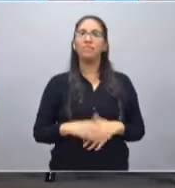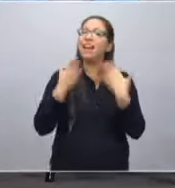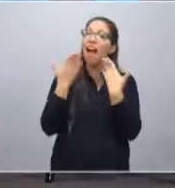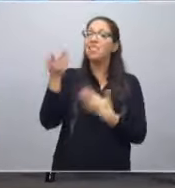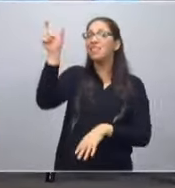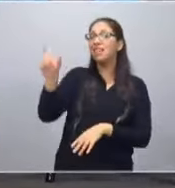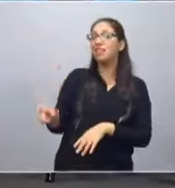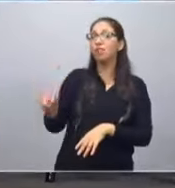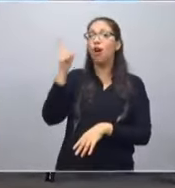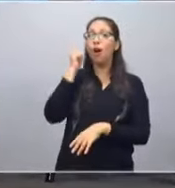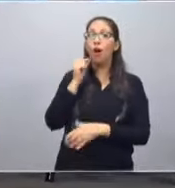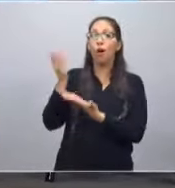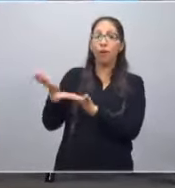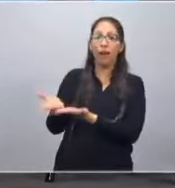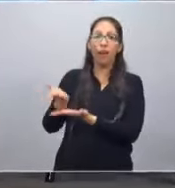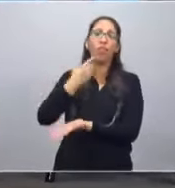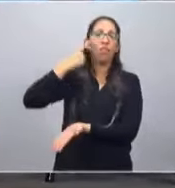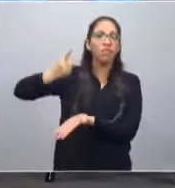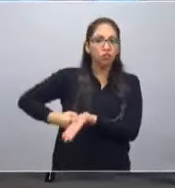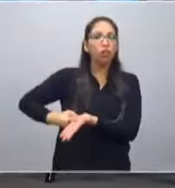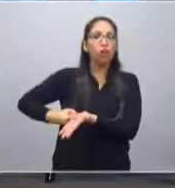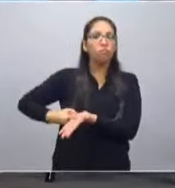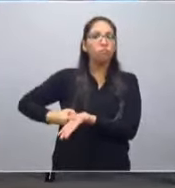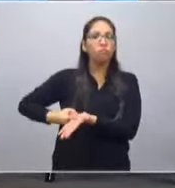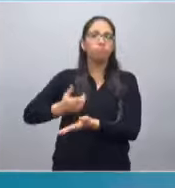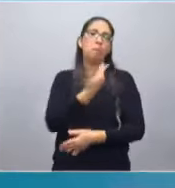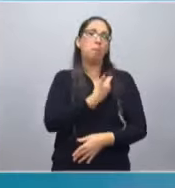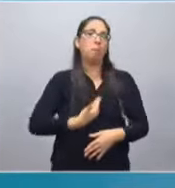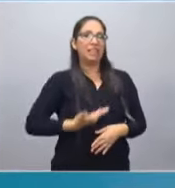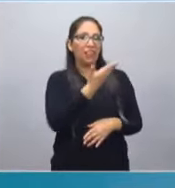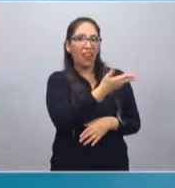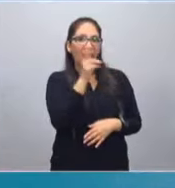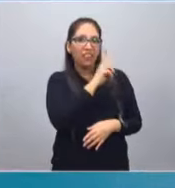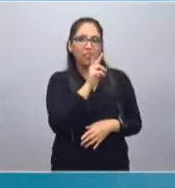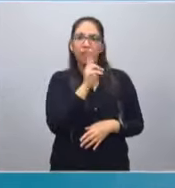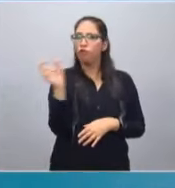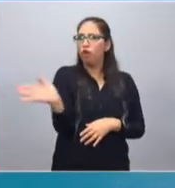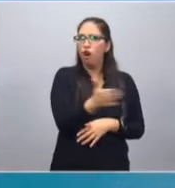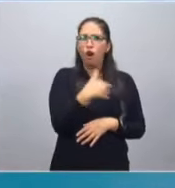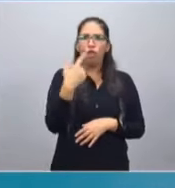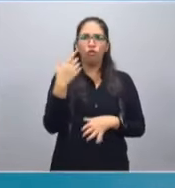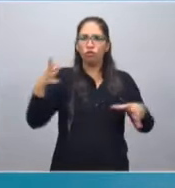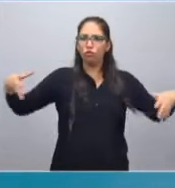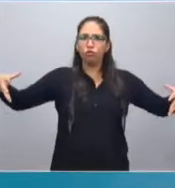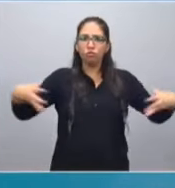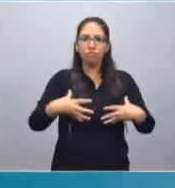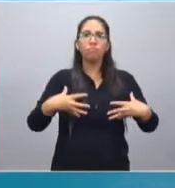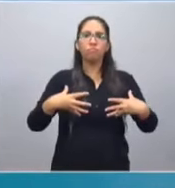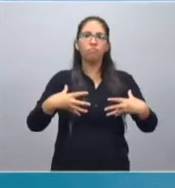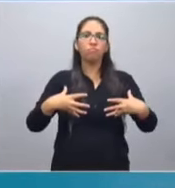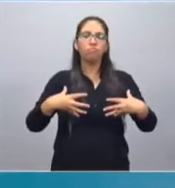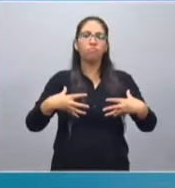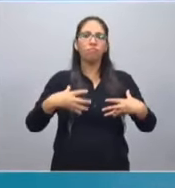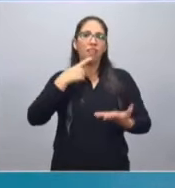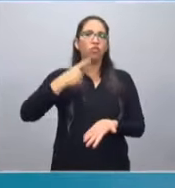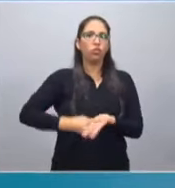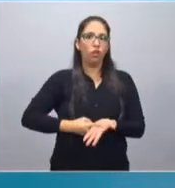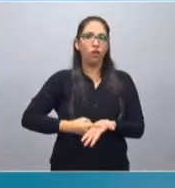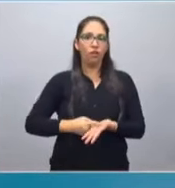gobernador del ministro obviamente de la presidenta del instituto